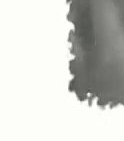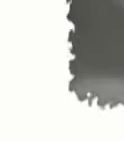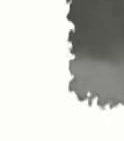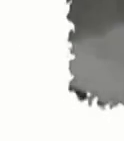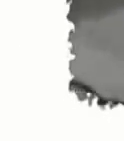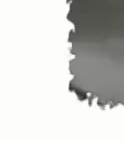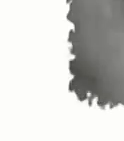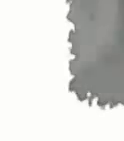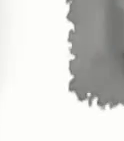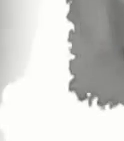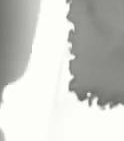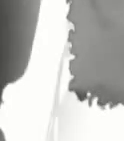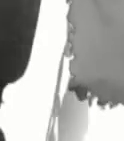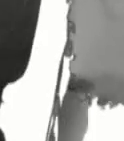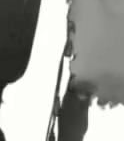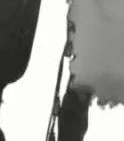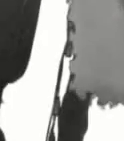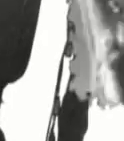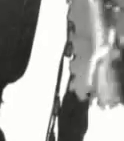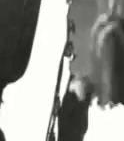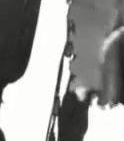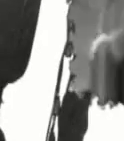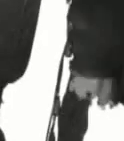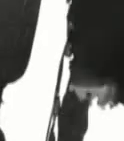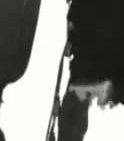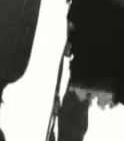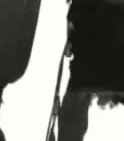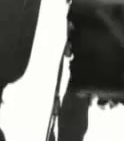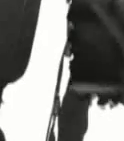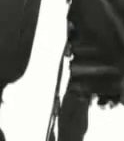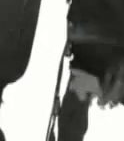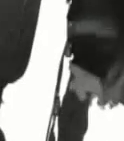¡hasta la victoria siempre!